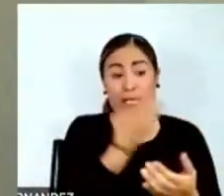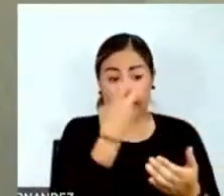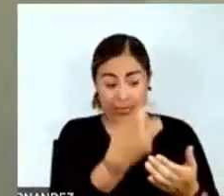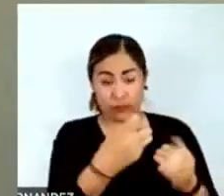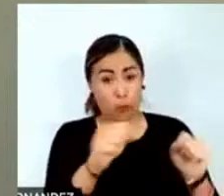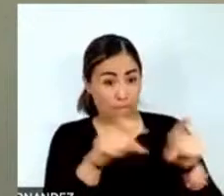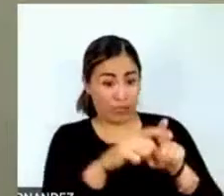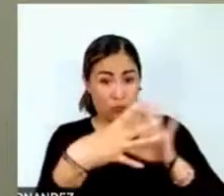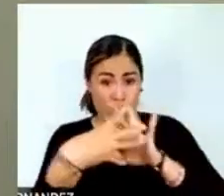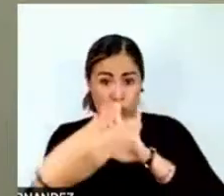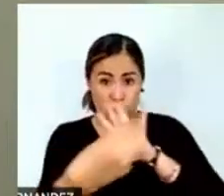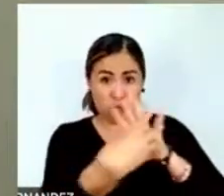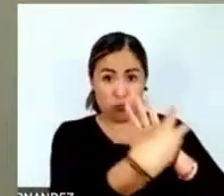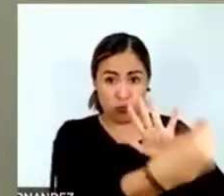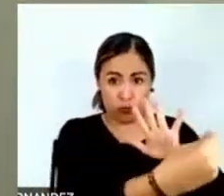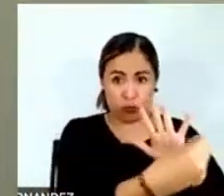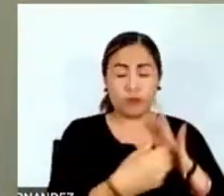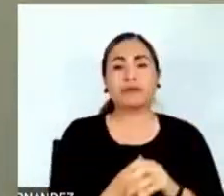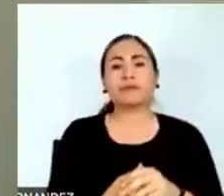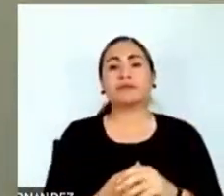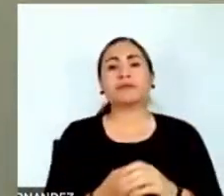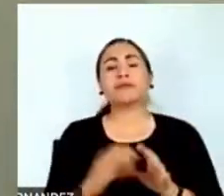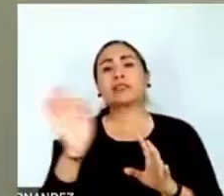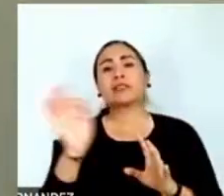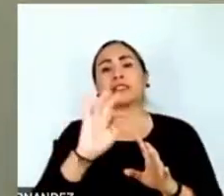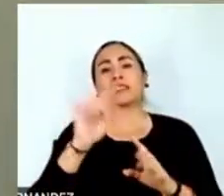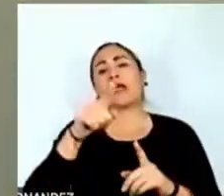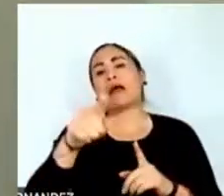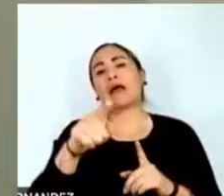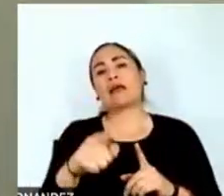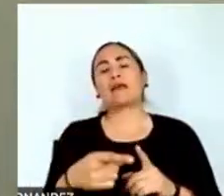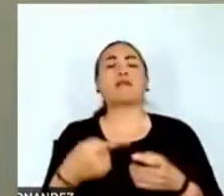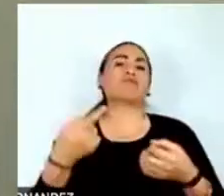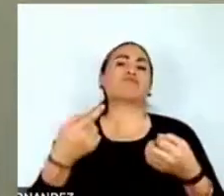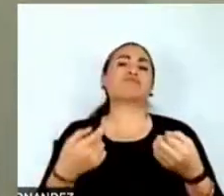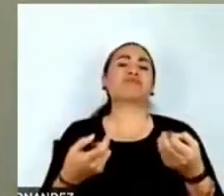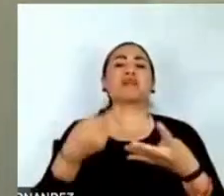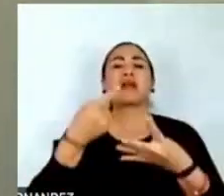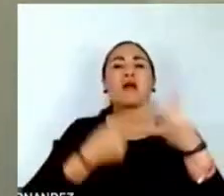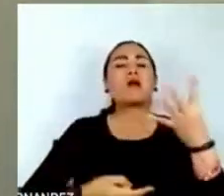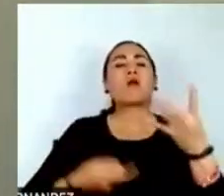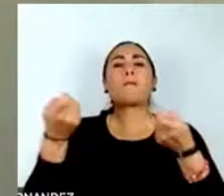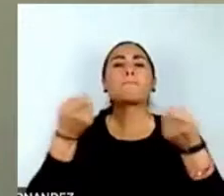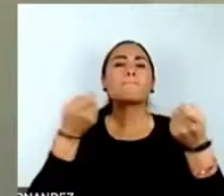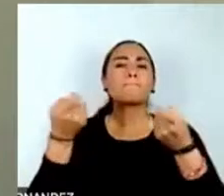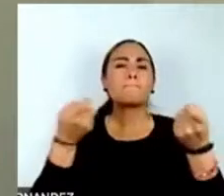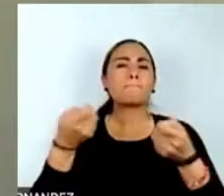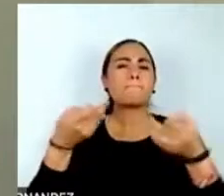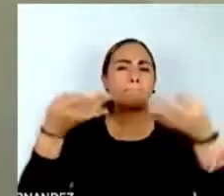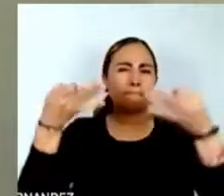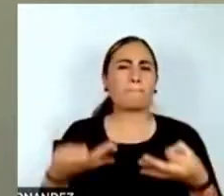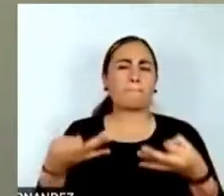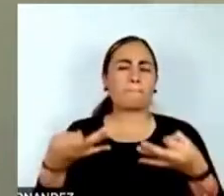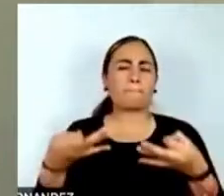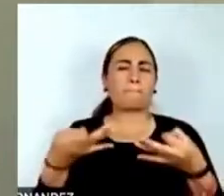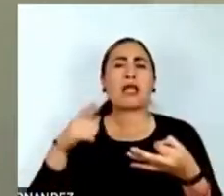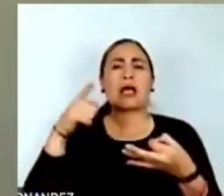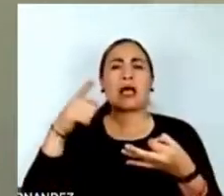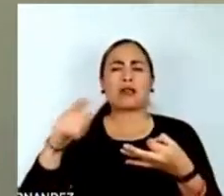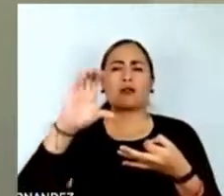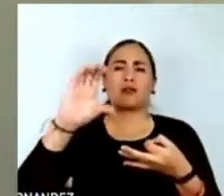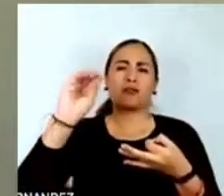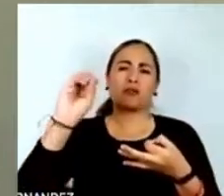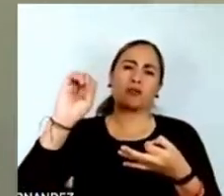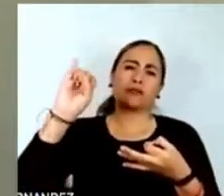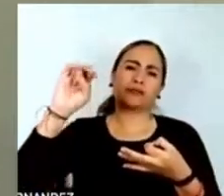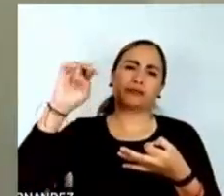principio o de la figura del control de convencionalidad. Y en esa medida la Corte también tiene que ver un poco con los distintos, pues tiene que jugar un poco